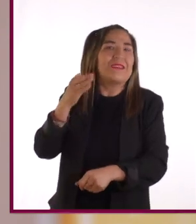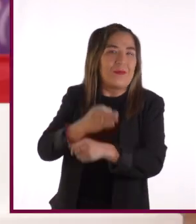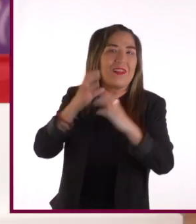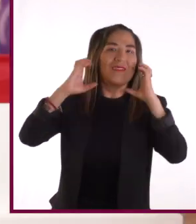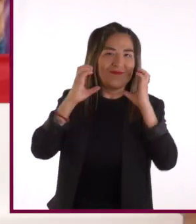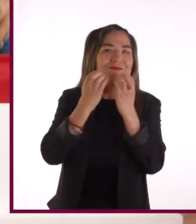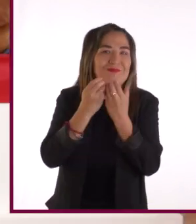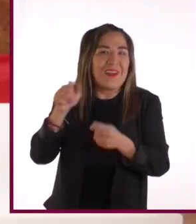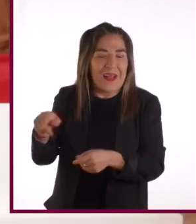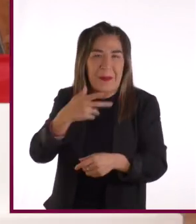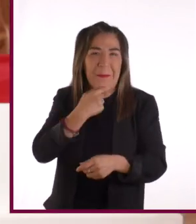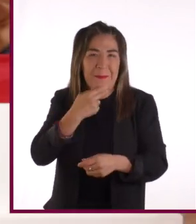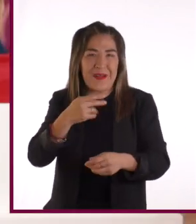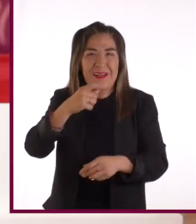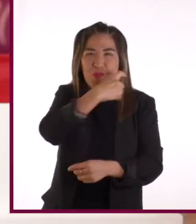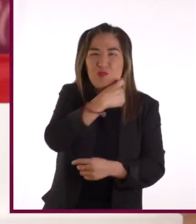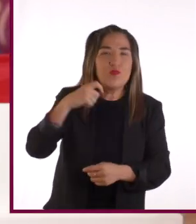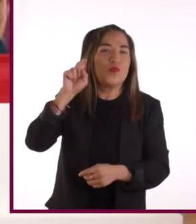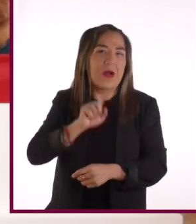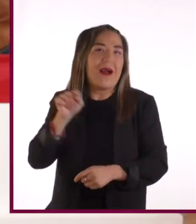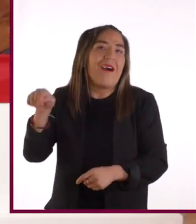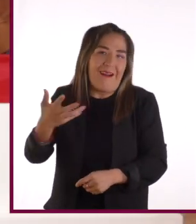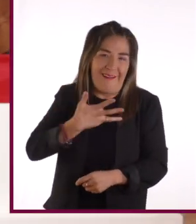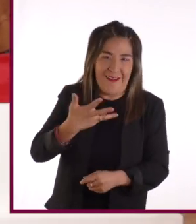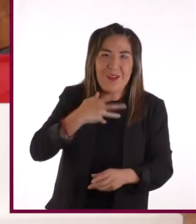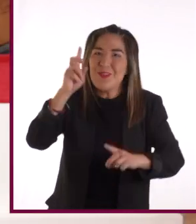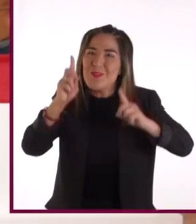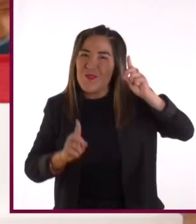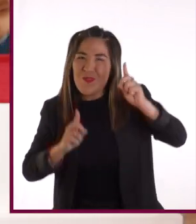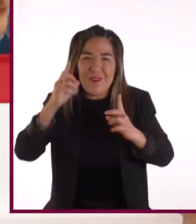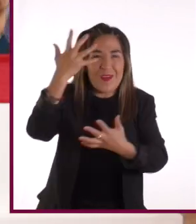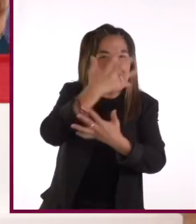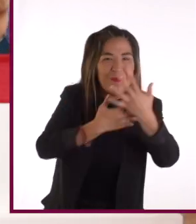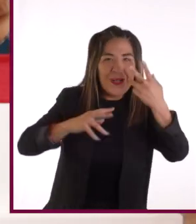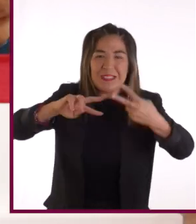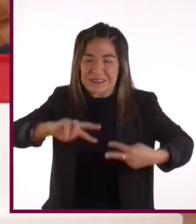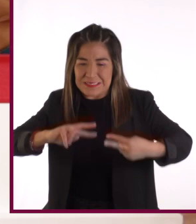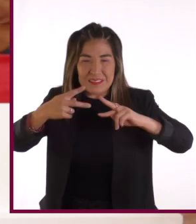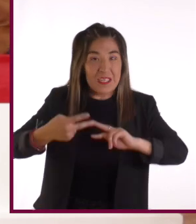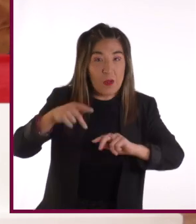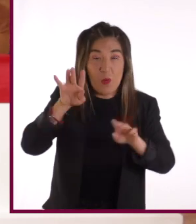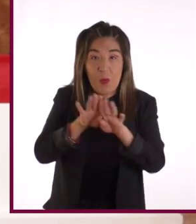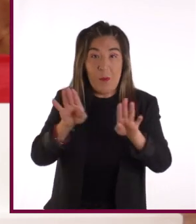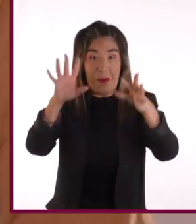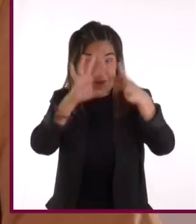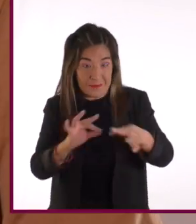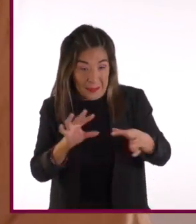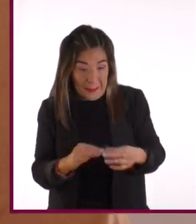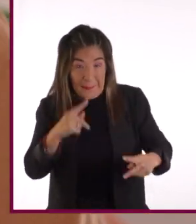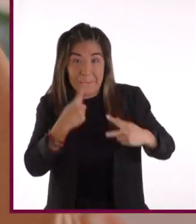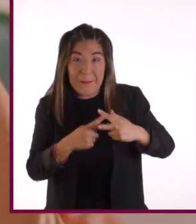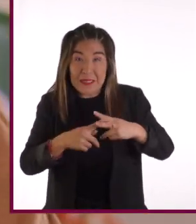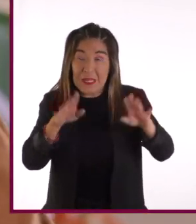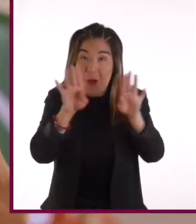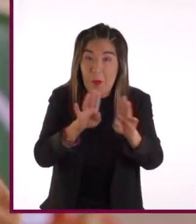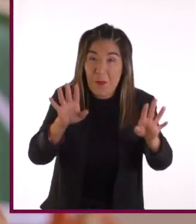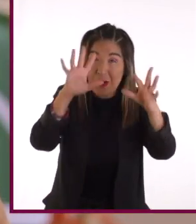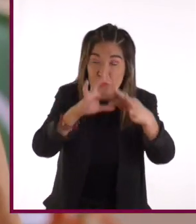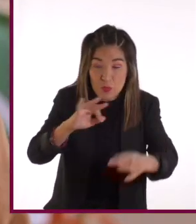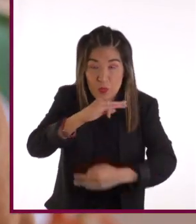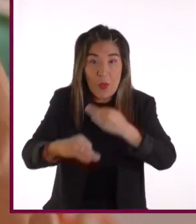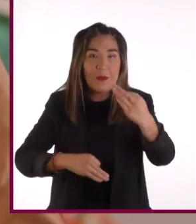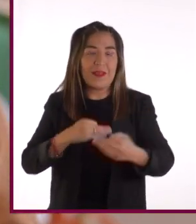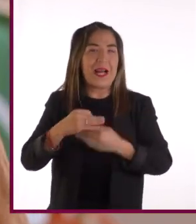uno. Eso es lo que produce la paradoja y muestra que el sistema no puede explicar todo. Como vimos,